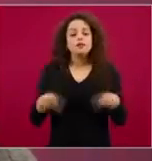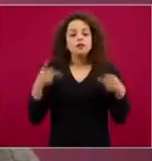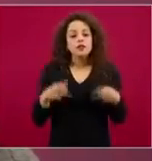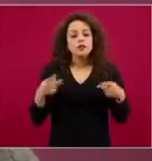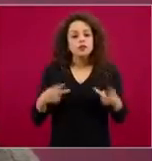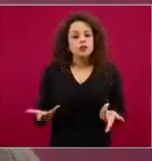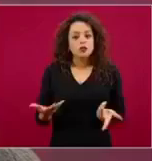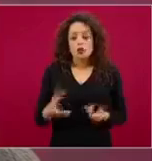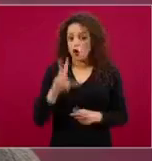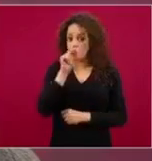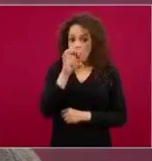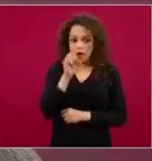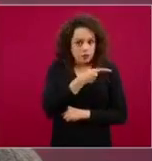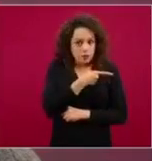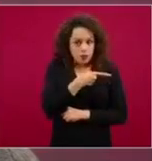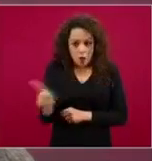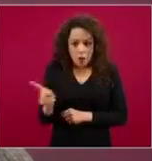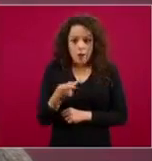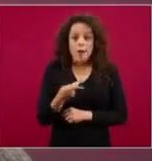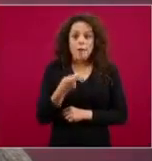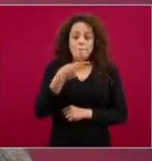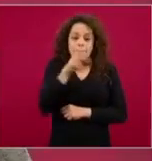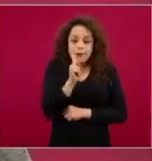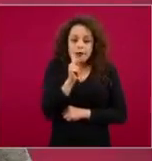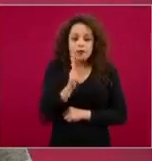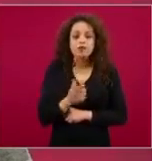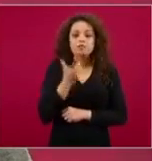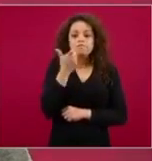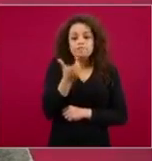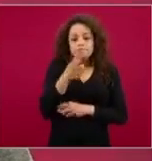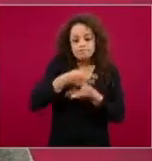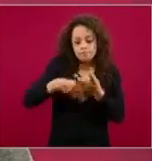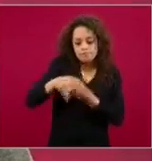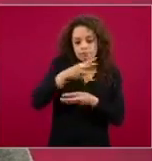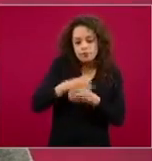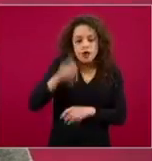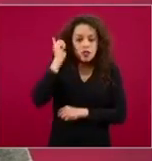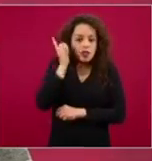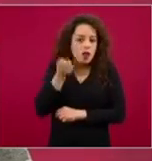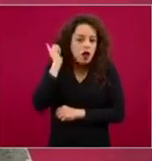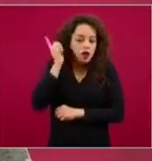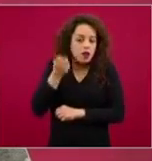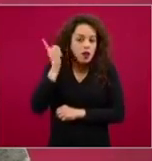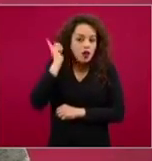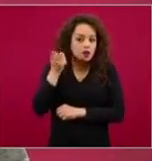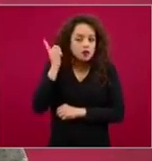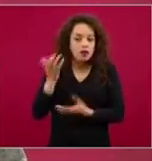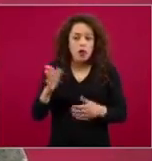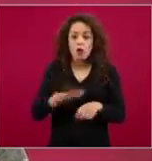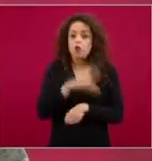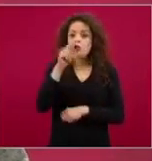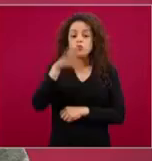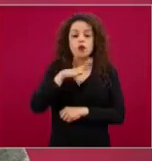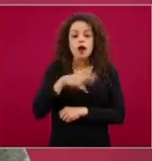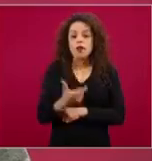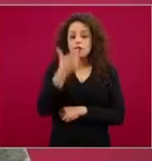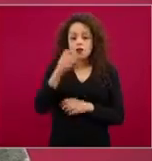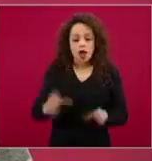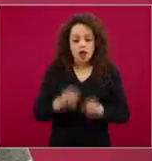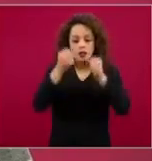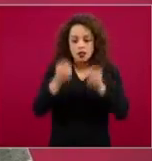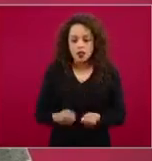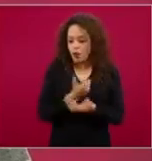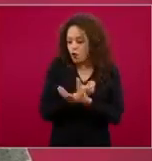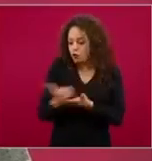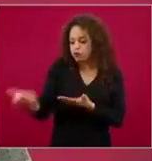de pobreza, pero que viven al día. Viven al día porque no están en un salario fijo, en la nómina de